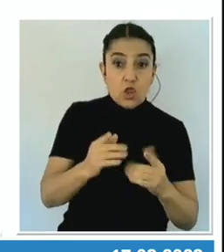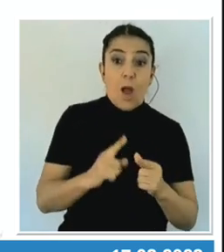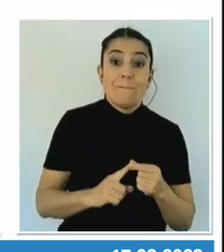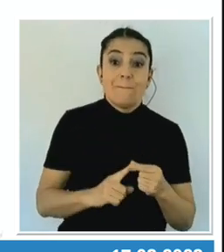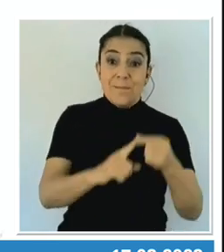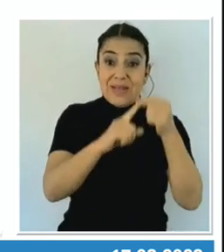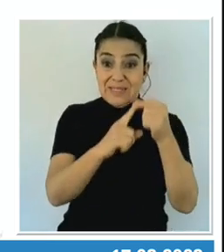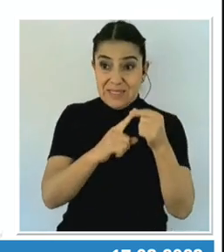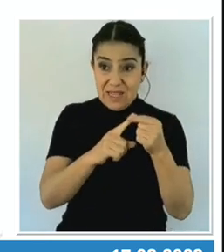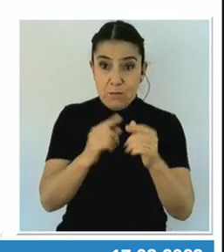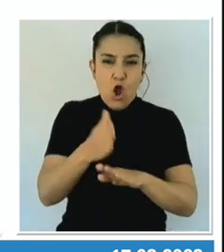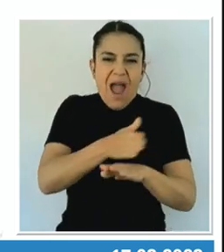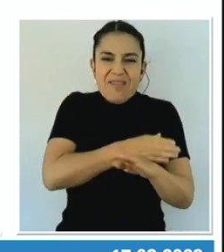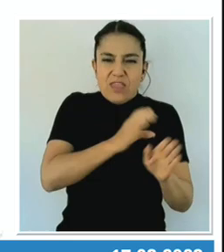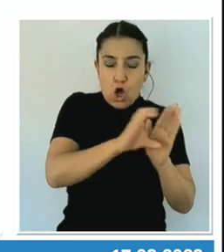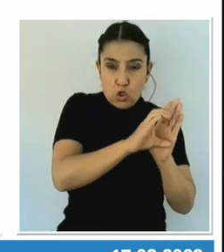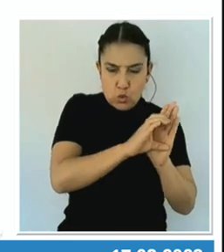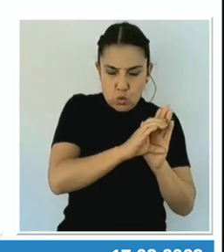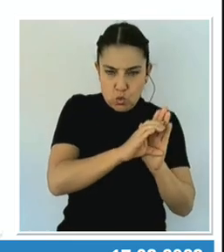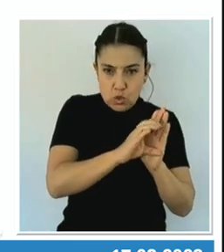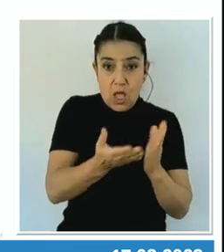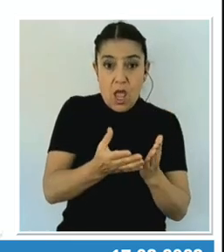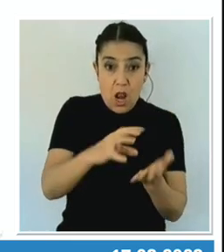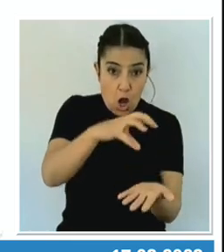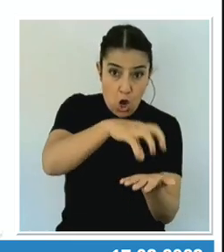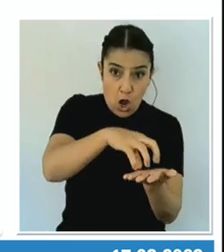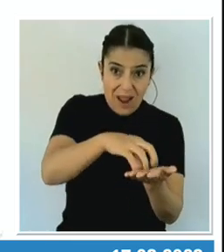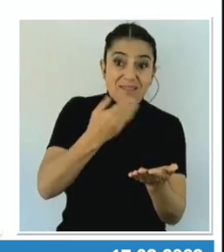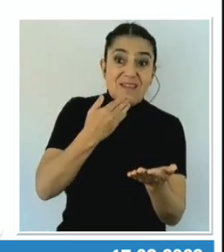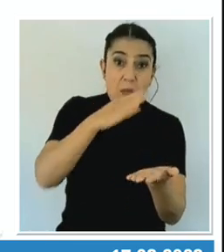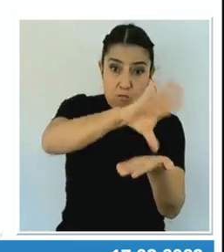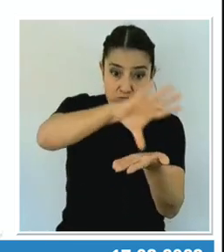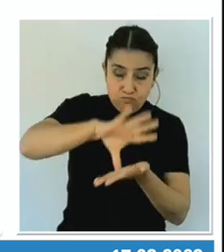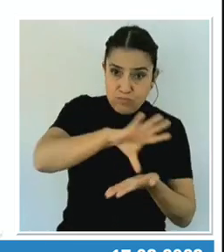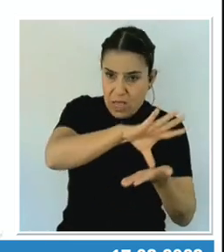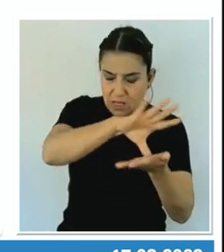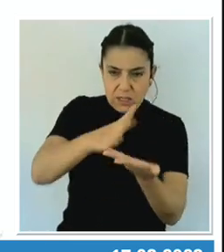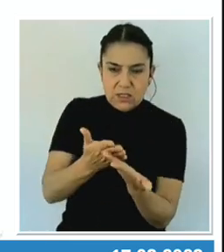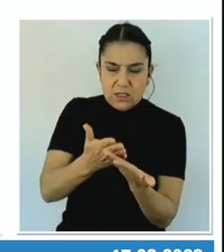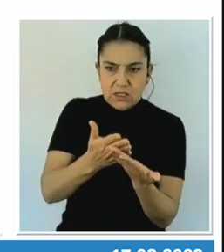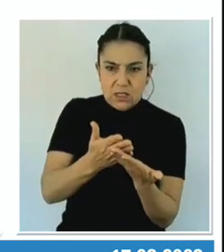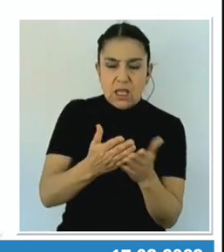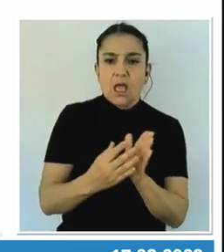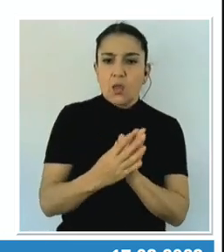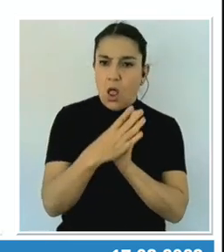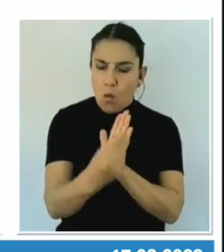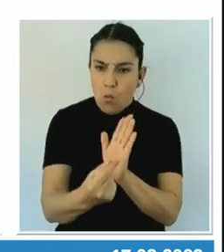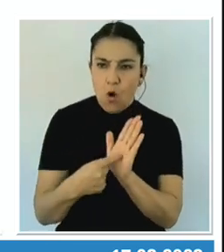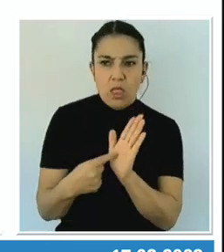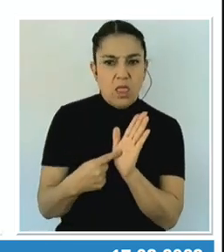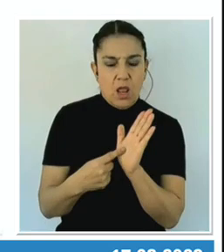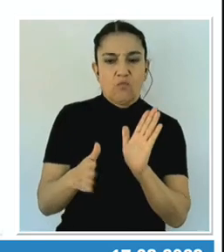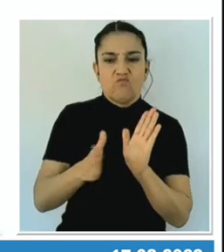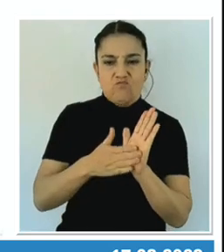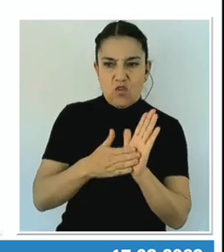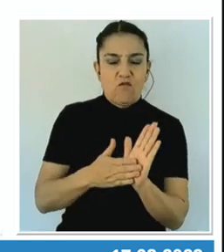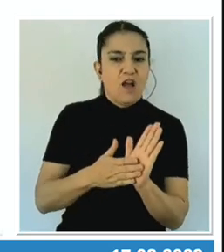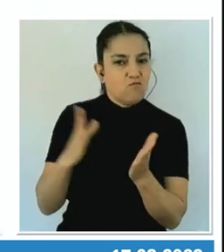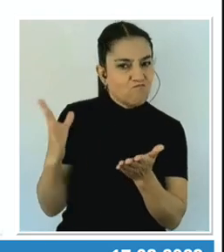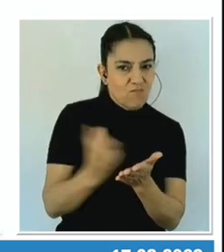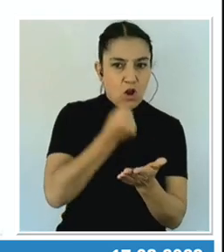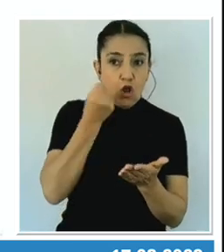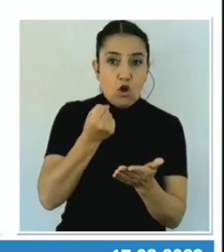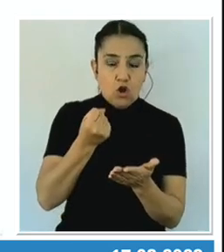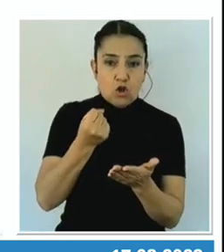previas, locales o incluso globales, las que ofrecen fórmulas de probada eficacia para concretar el fin de un Estado